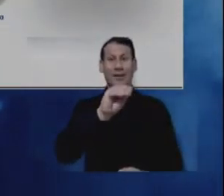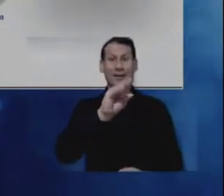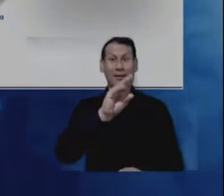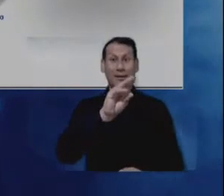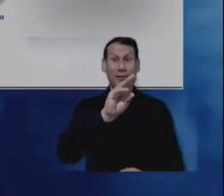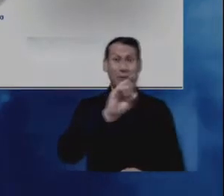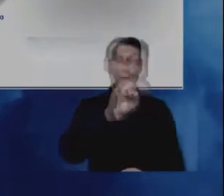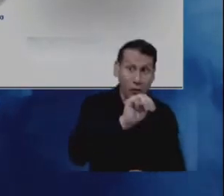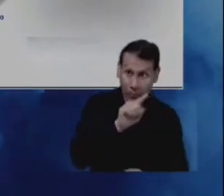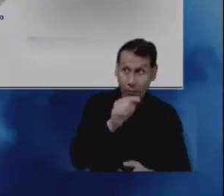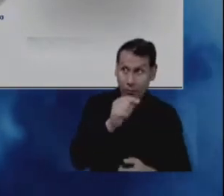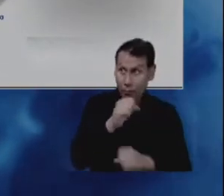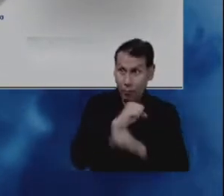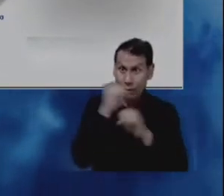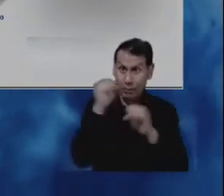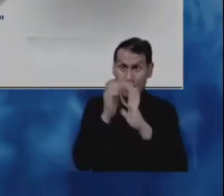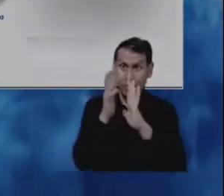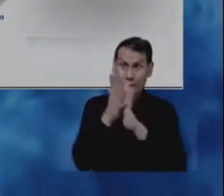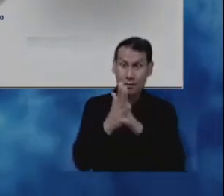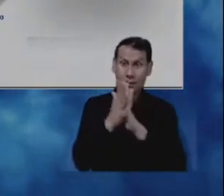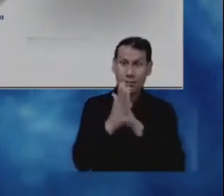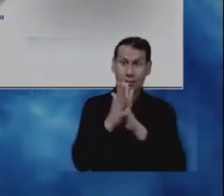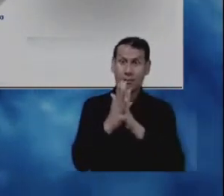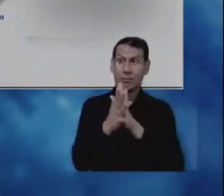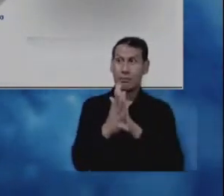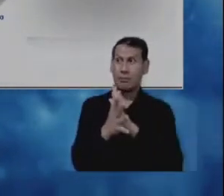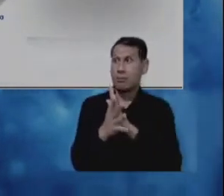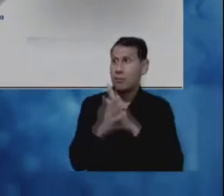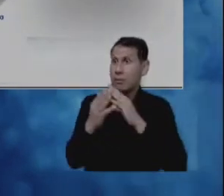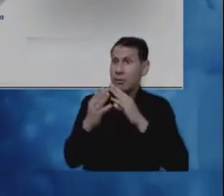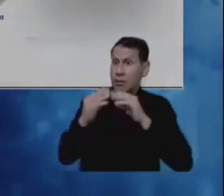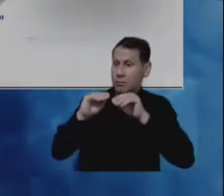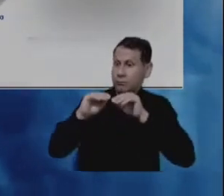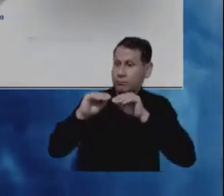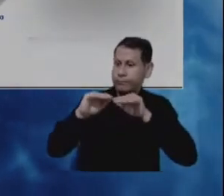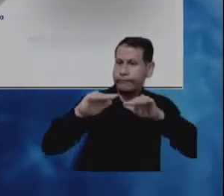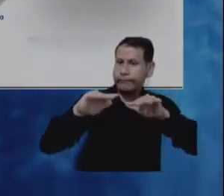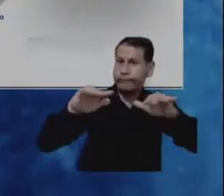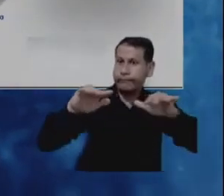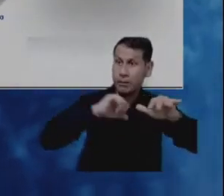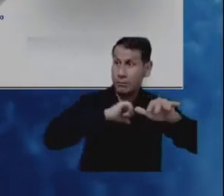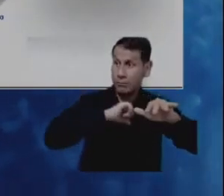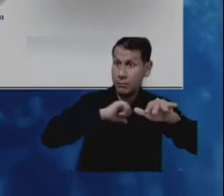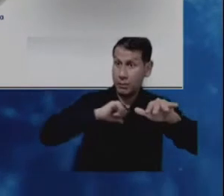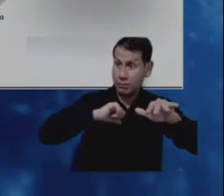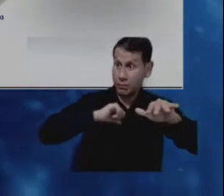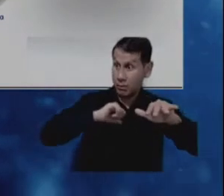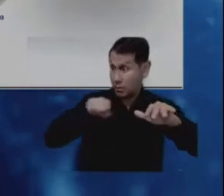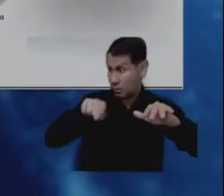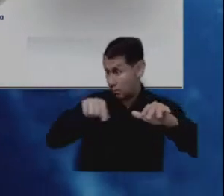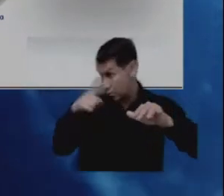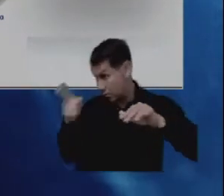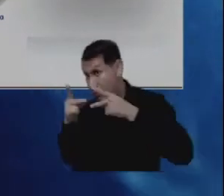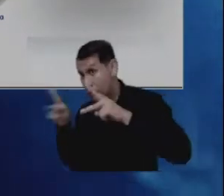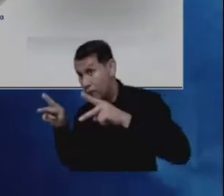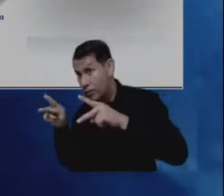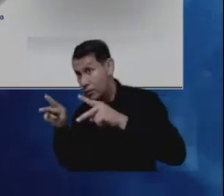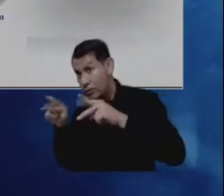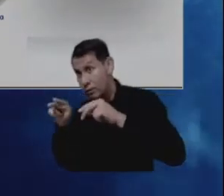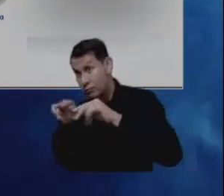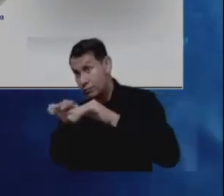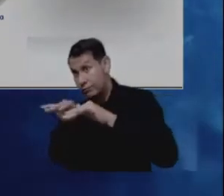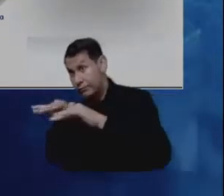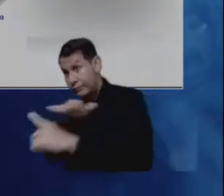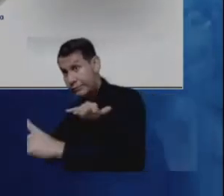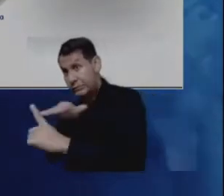tema de amenaza de la red privada al operador de redes y servicios. Hay